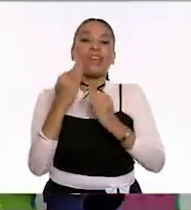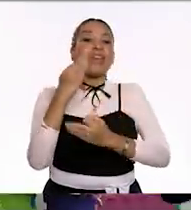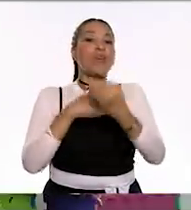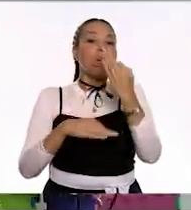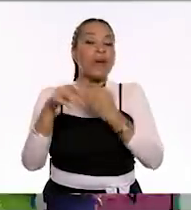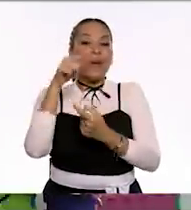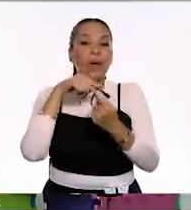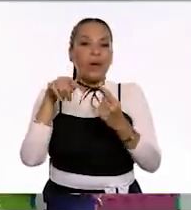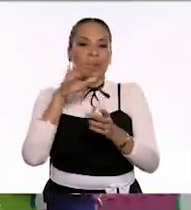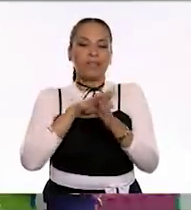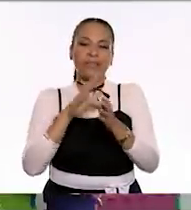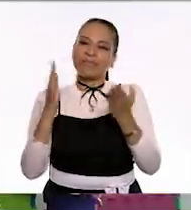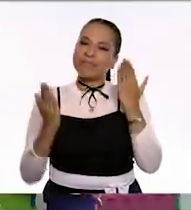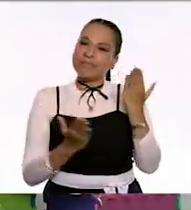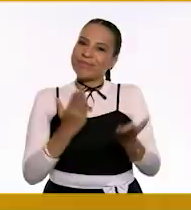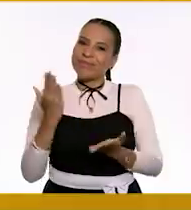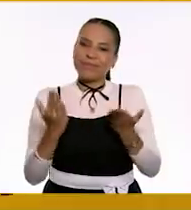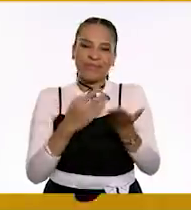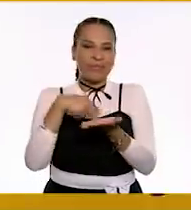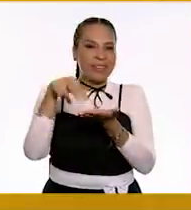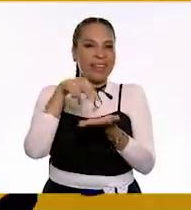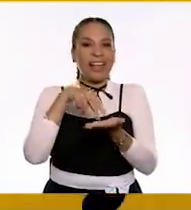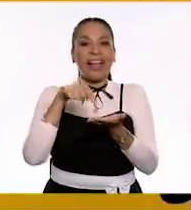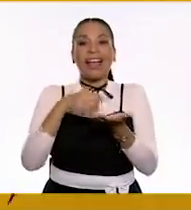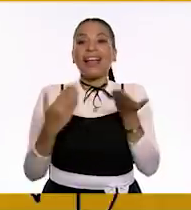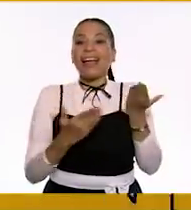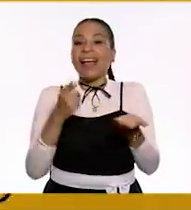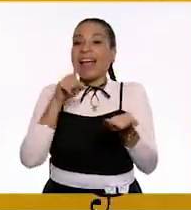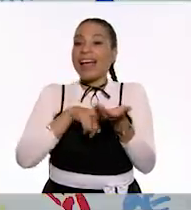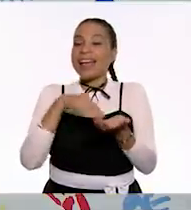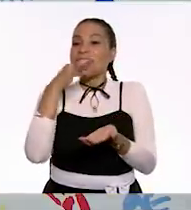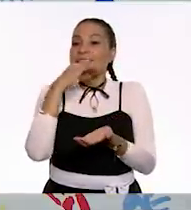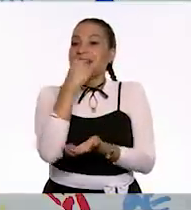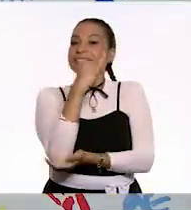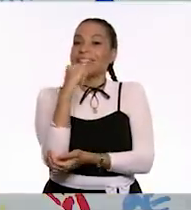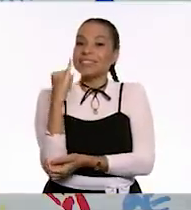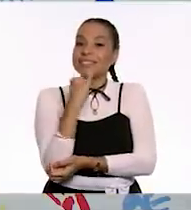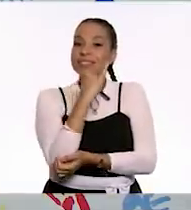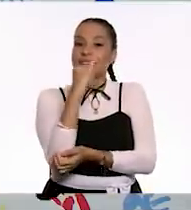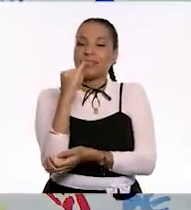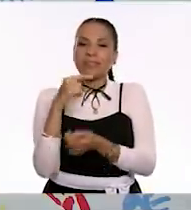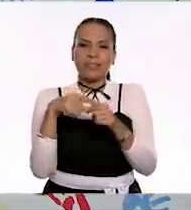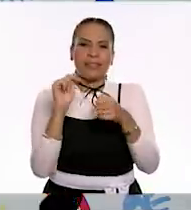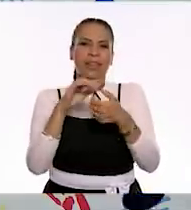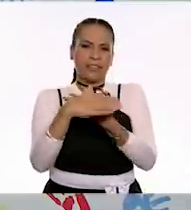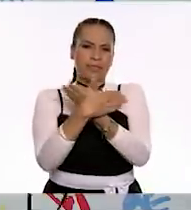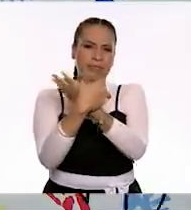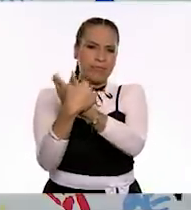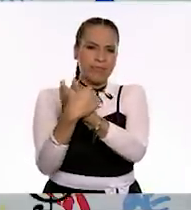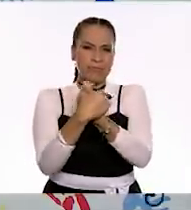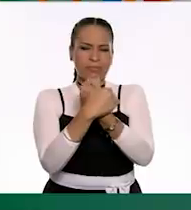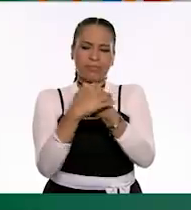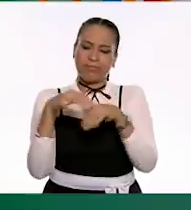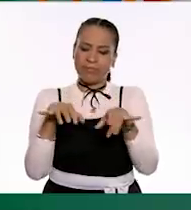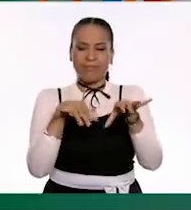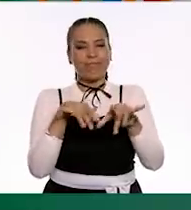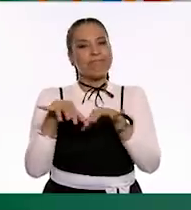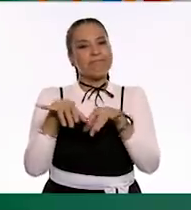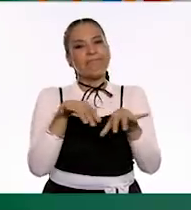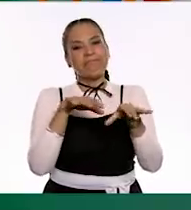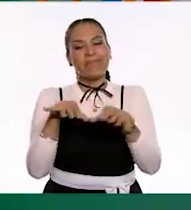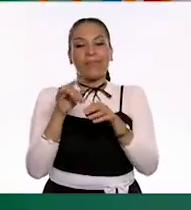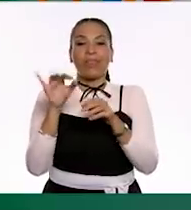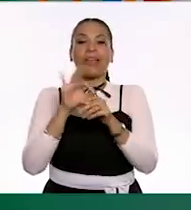todos ellos están bailando. Es una fiesta en el jardín. Las mariposas tocan el piano y